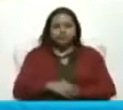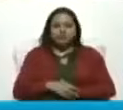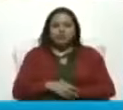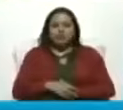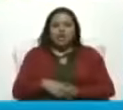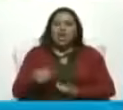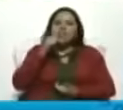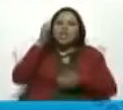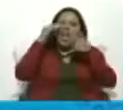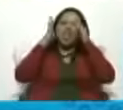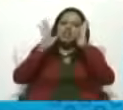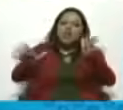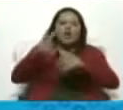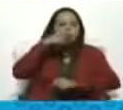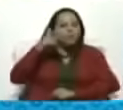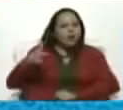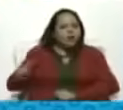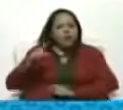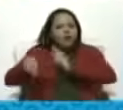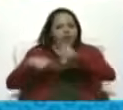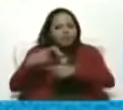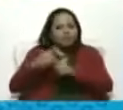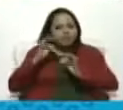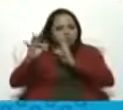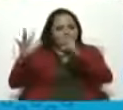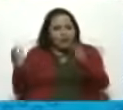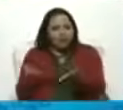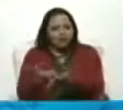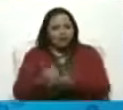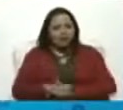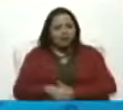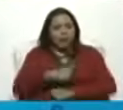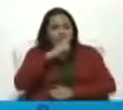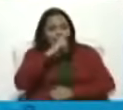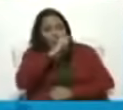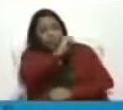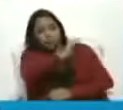¿Quién atendió al pueblo cuando llegó la pandemia?